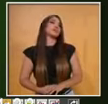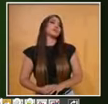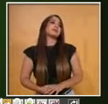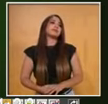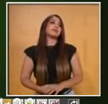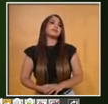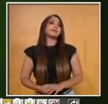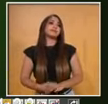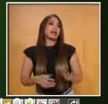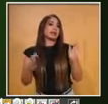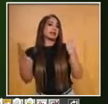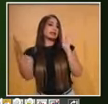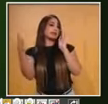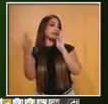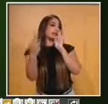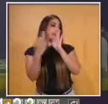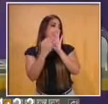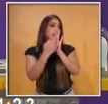la imagen.